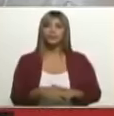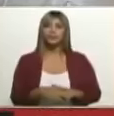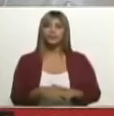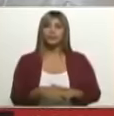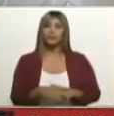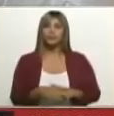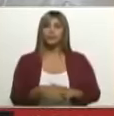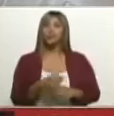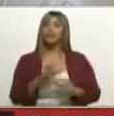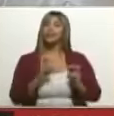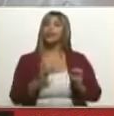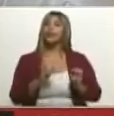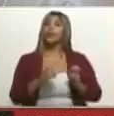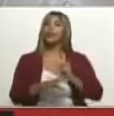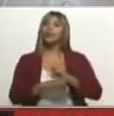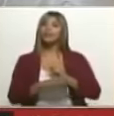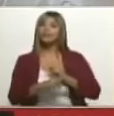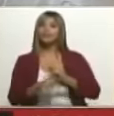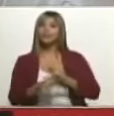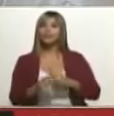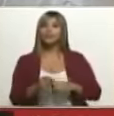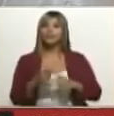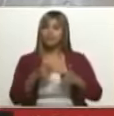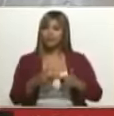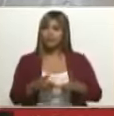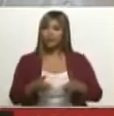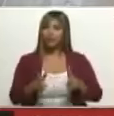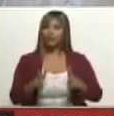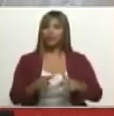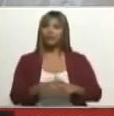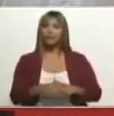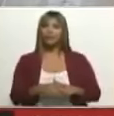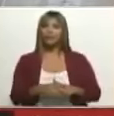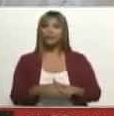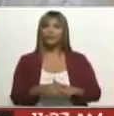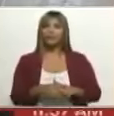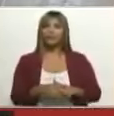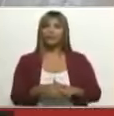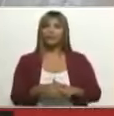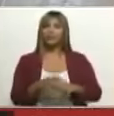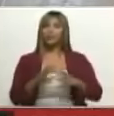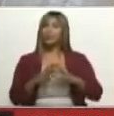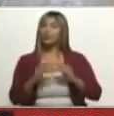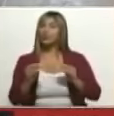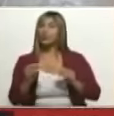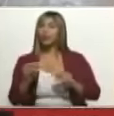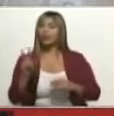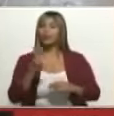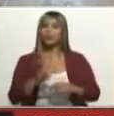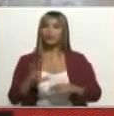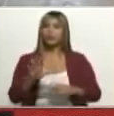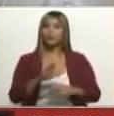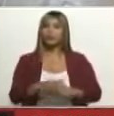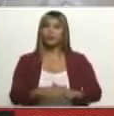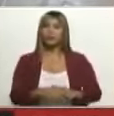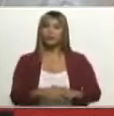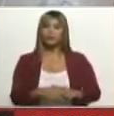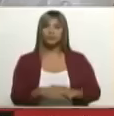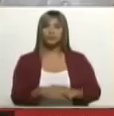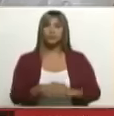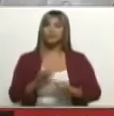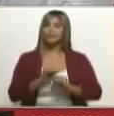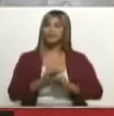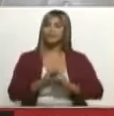estructuras criminales Tocuyito, hemos liberado de estructuras criminales a toda la patria venezolana. Se